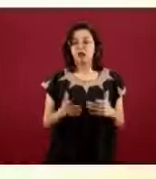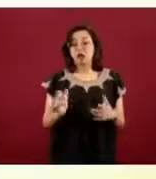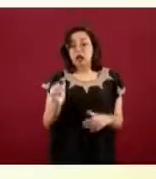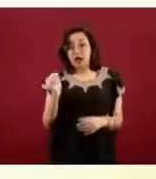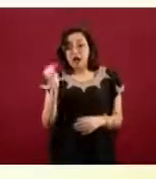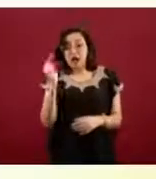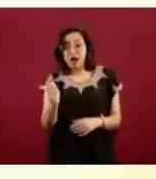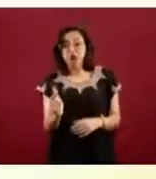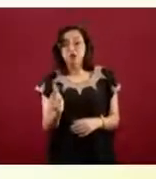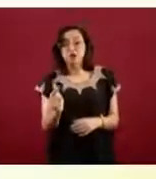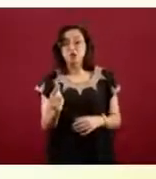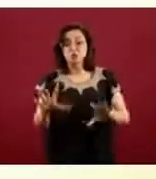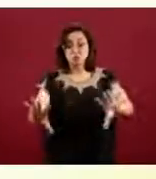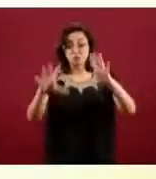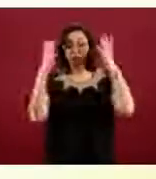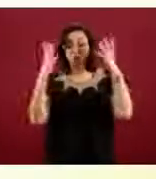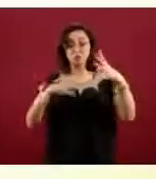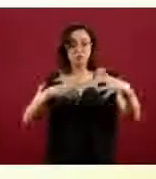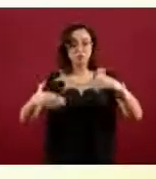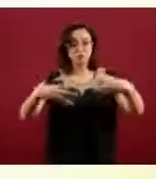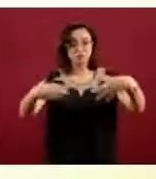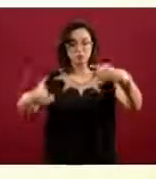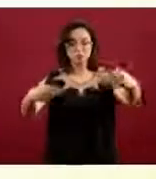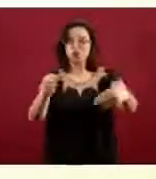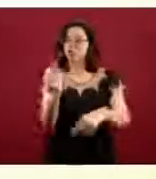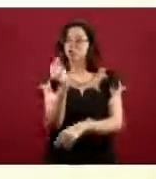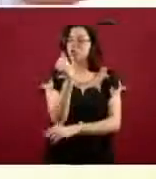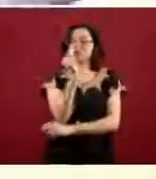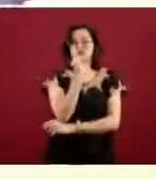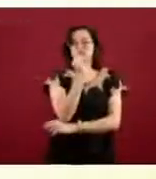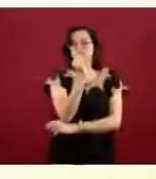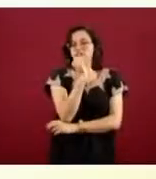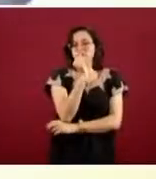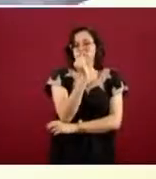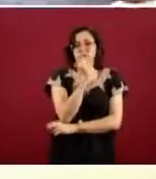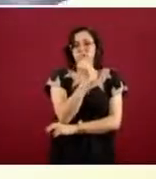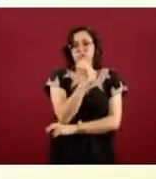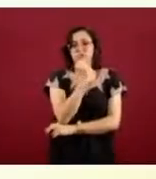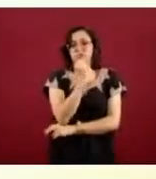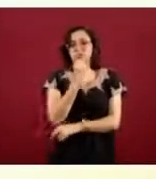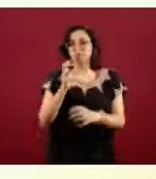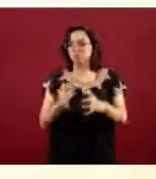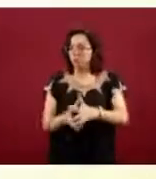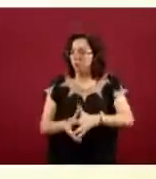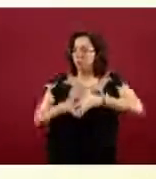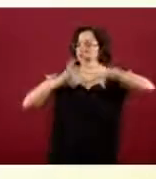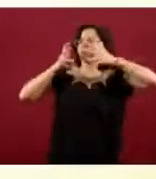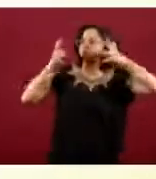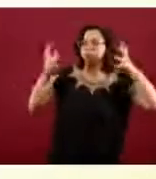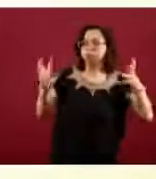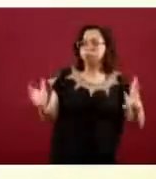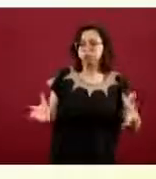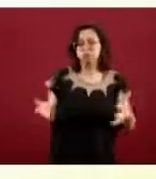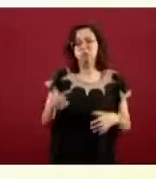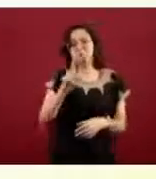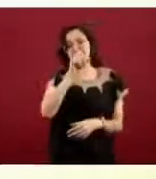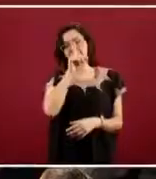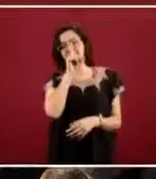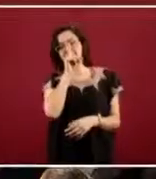un crecimiento acelerado como tal o un pico que pudiéramos encontrar en la base de la curva de